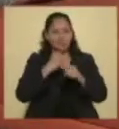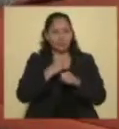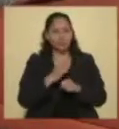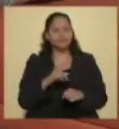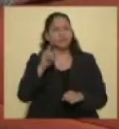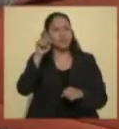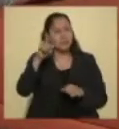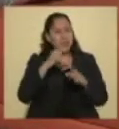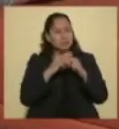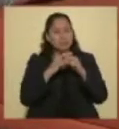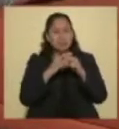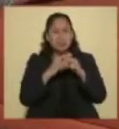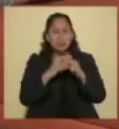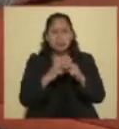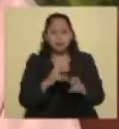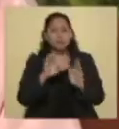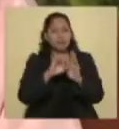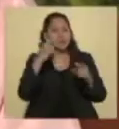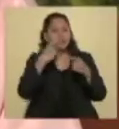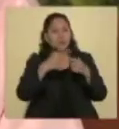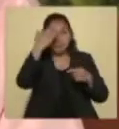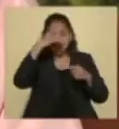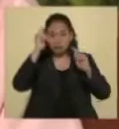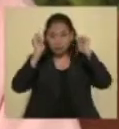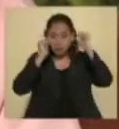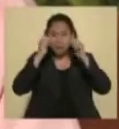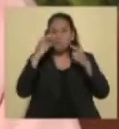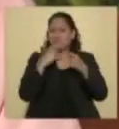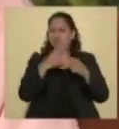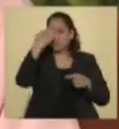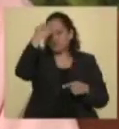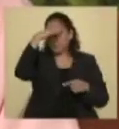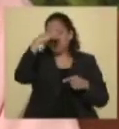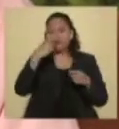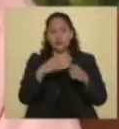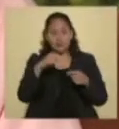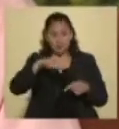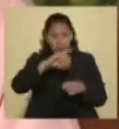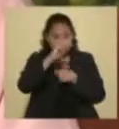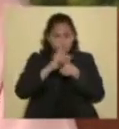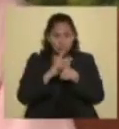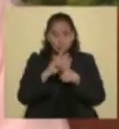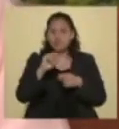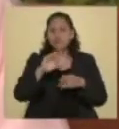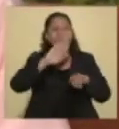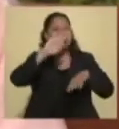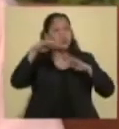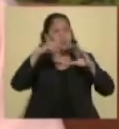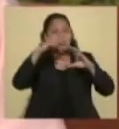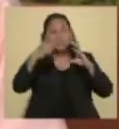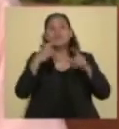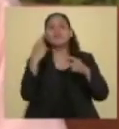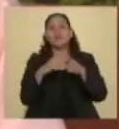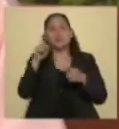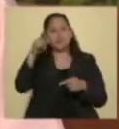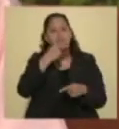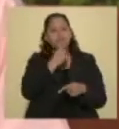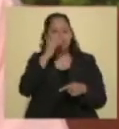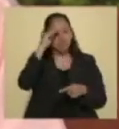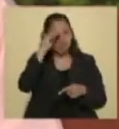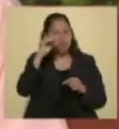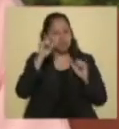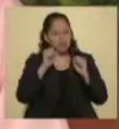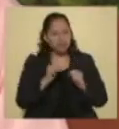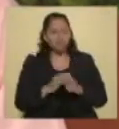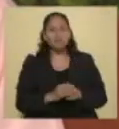lleva haciéndolo desde... O sea, si hay alguien que sabe de turismo... No digo en este país, es el chief en el mundo, es este señor. Sí, claro. Sí, la verdad es